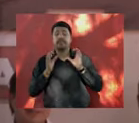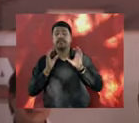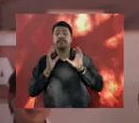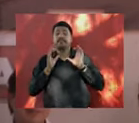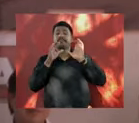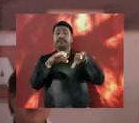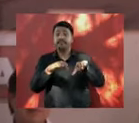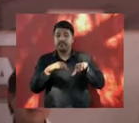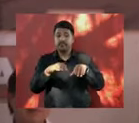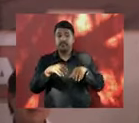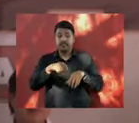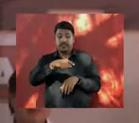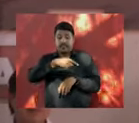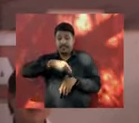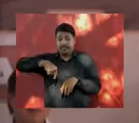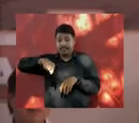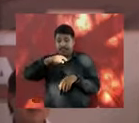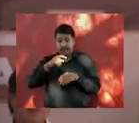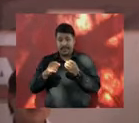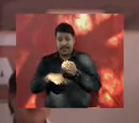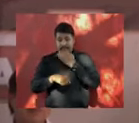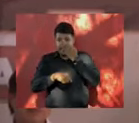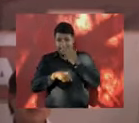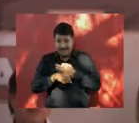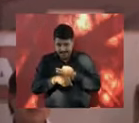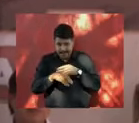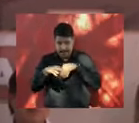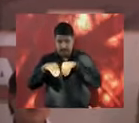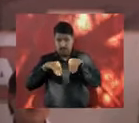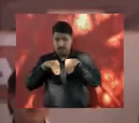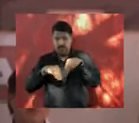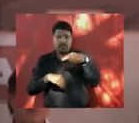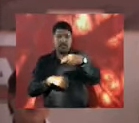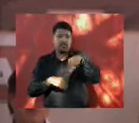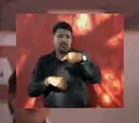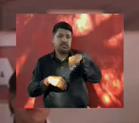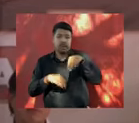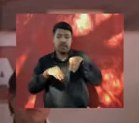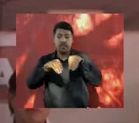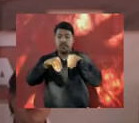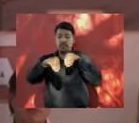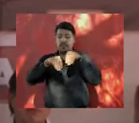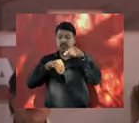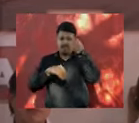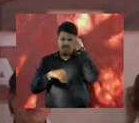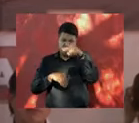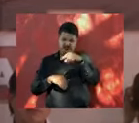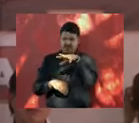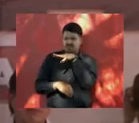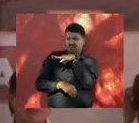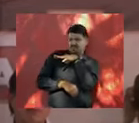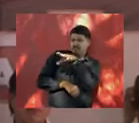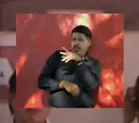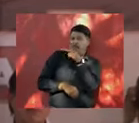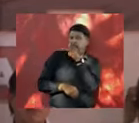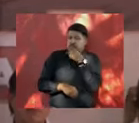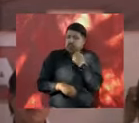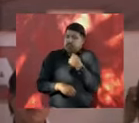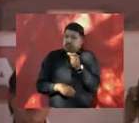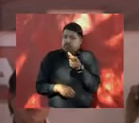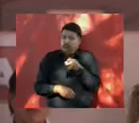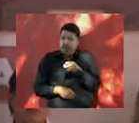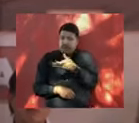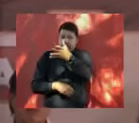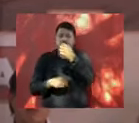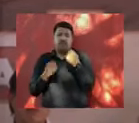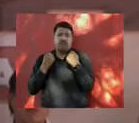movimiento estudiantil que se llamaba el Movimiento de Rechazados. Miren qué palabra tan fuerte. Porque